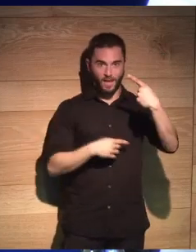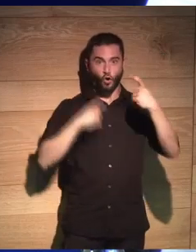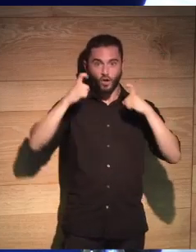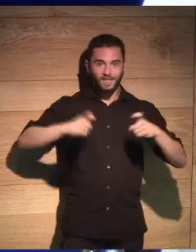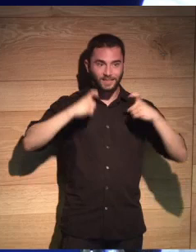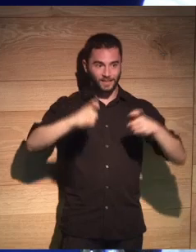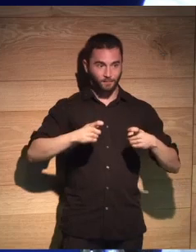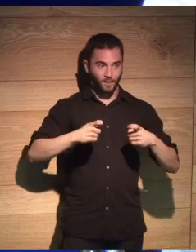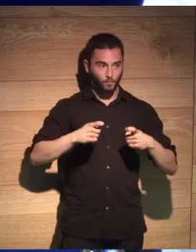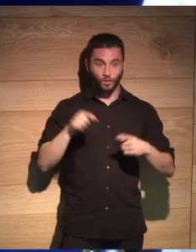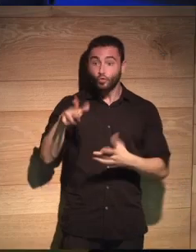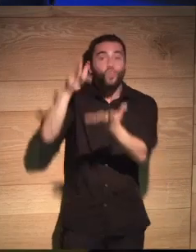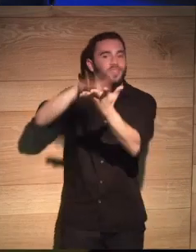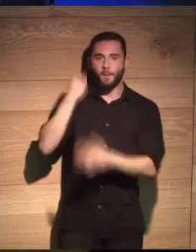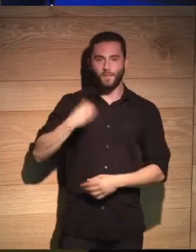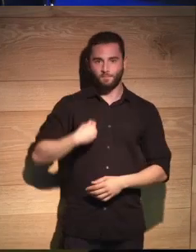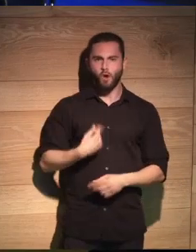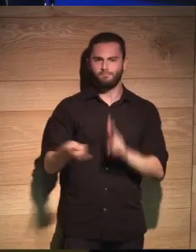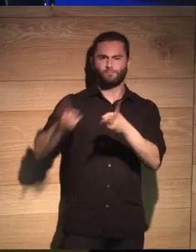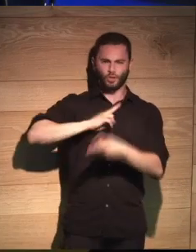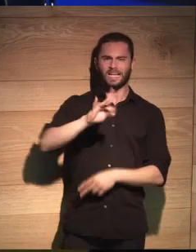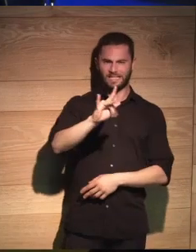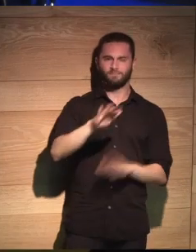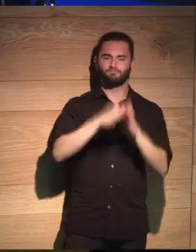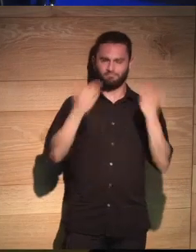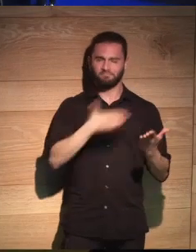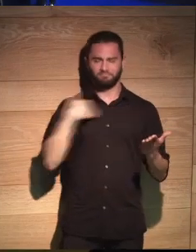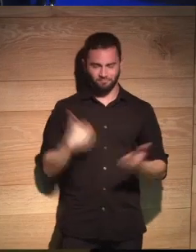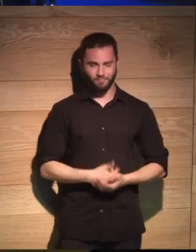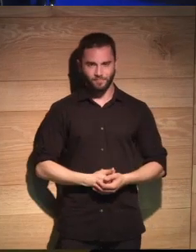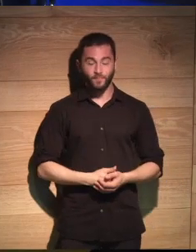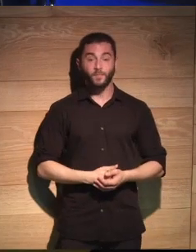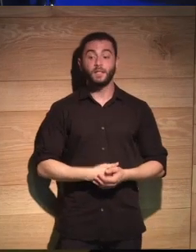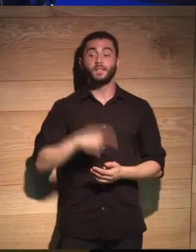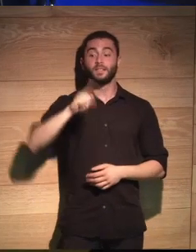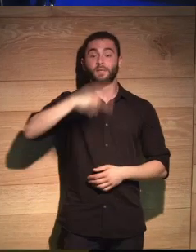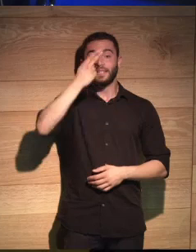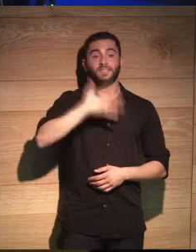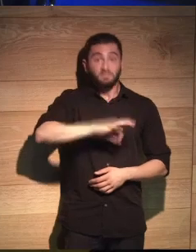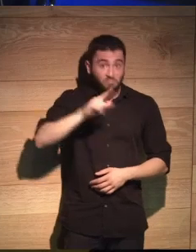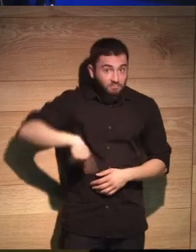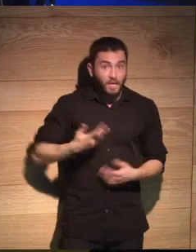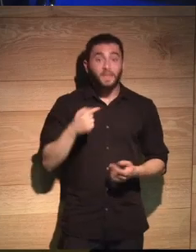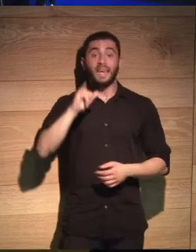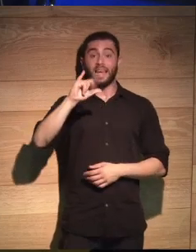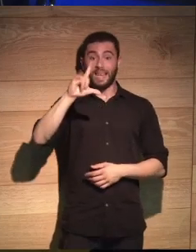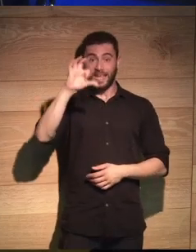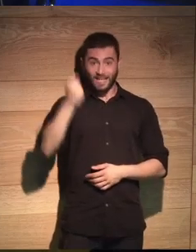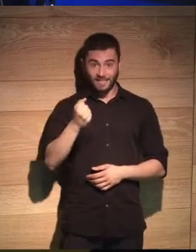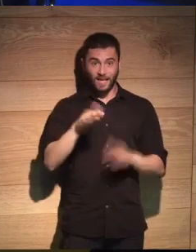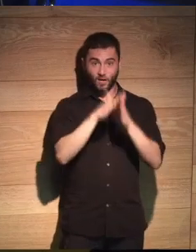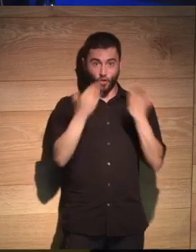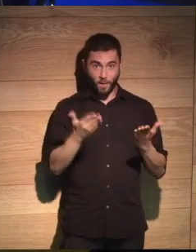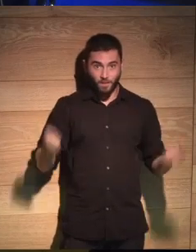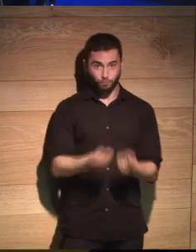que dijiste que sí, que querías la novela. Y lo que también a lo mejor es interesante, que Ilse quería publicar la novela, lo